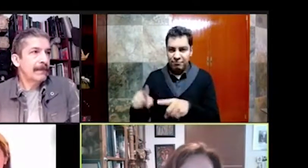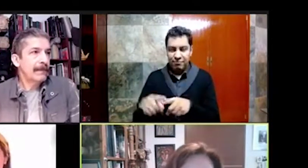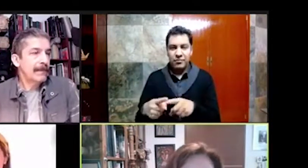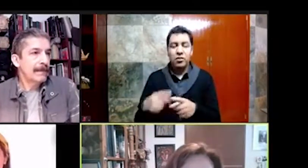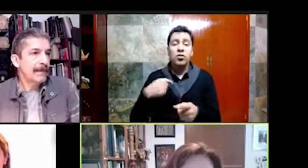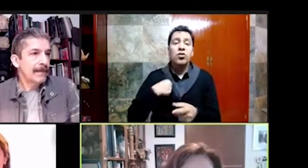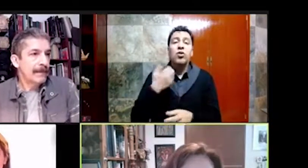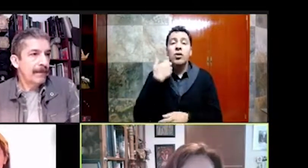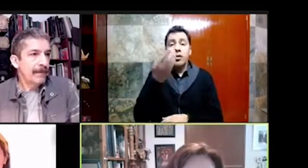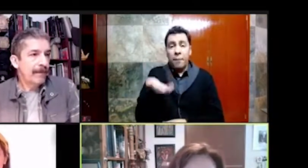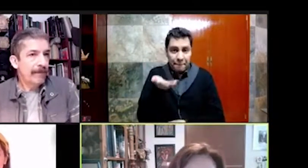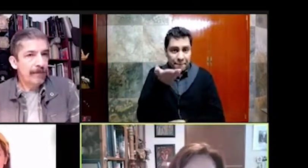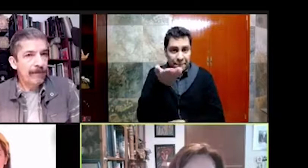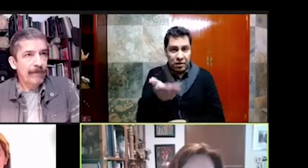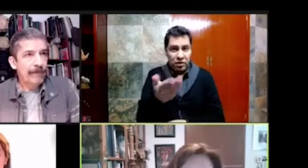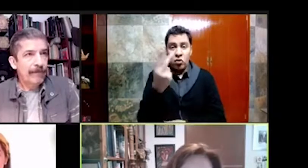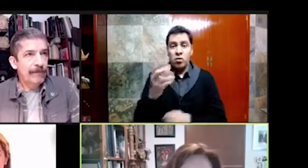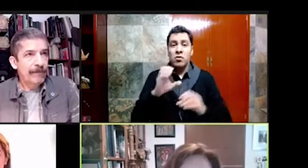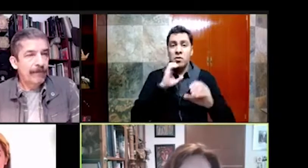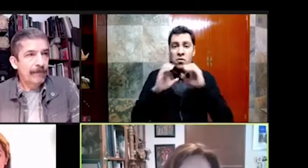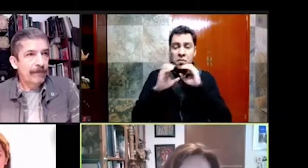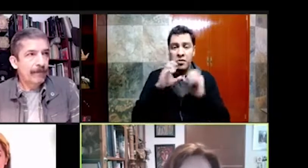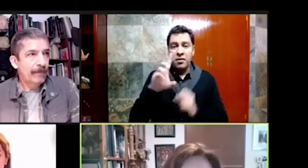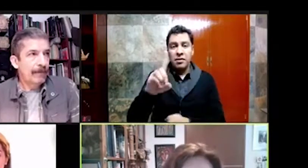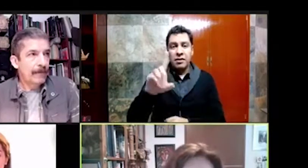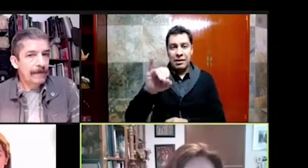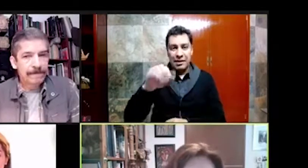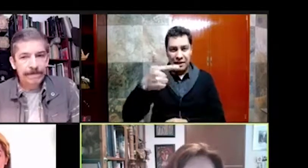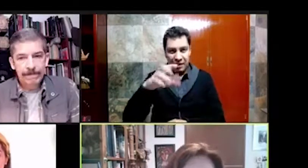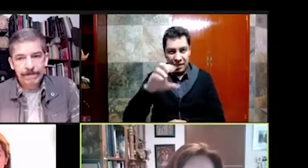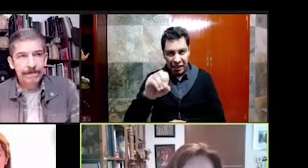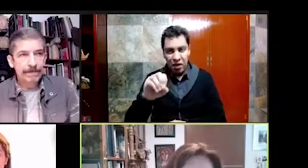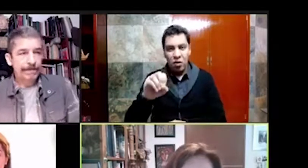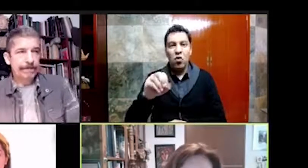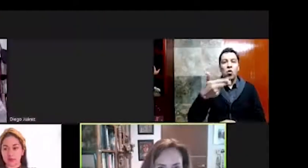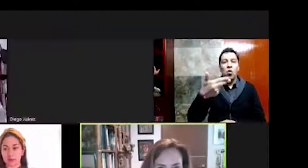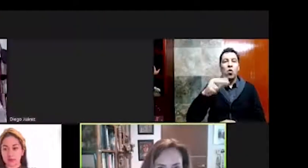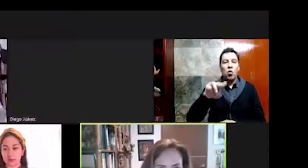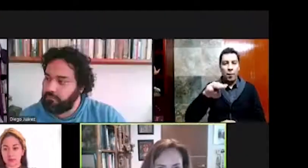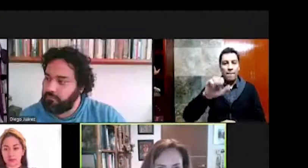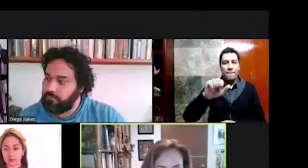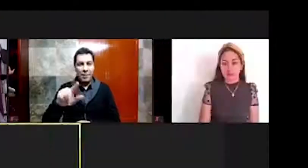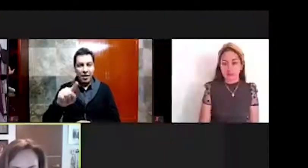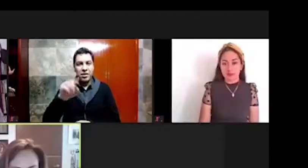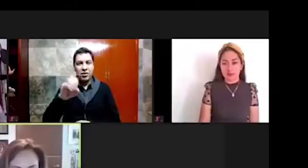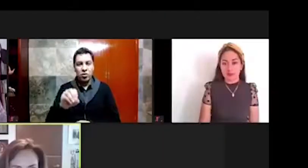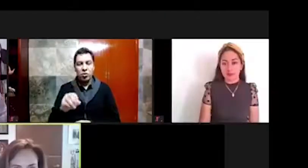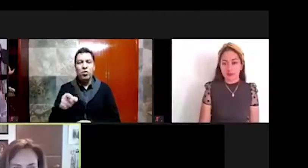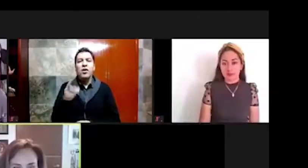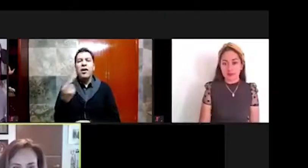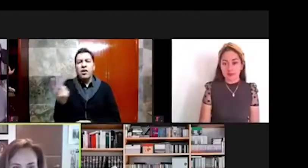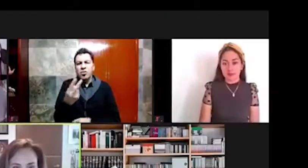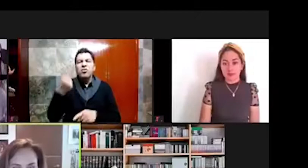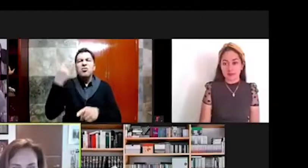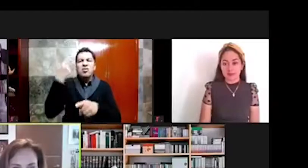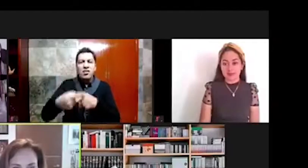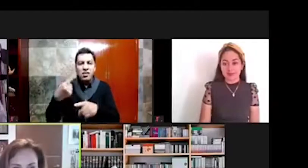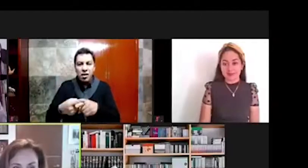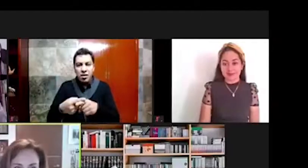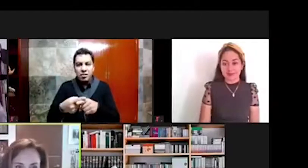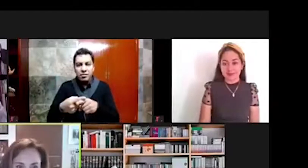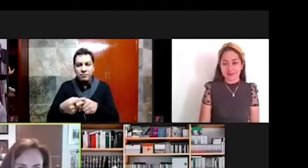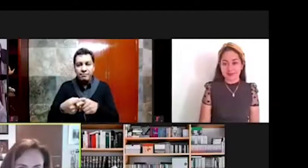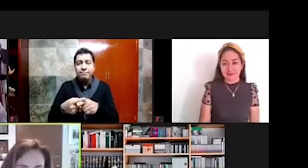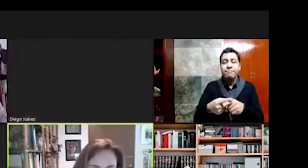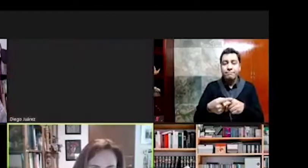quisiera pedirle a mis dos compañeros, Diego Juárez y Humberto Pedraza, que abran sus cámaras para que el público sepa quién está atrás de todo este gran